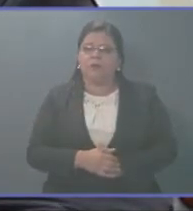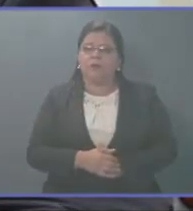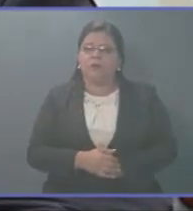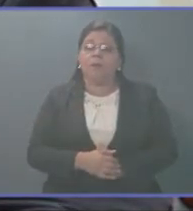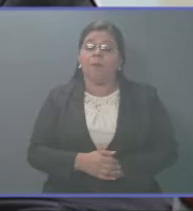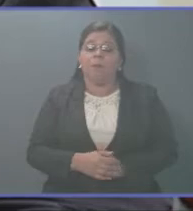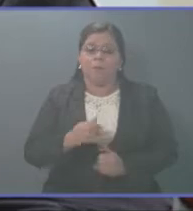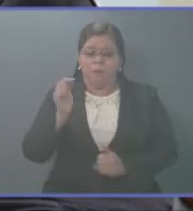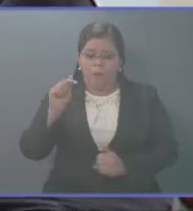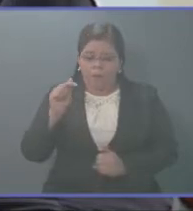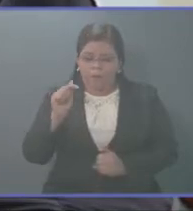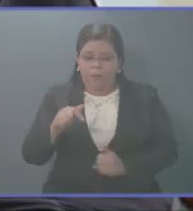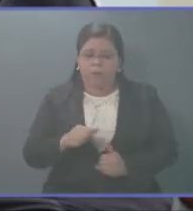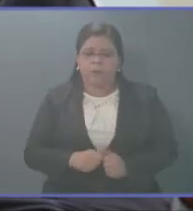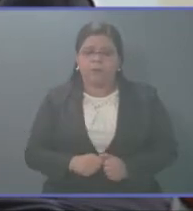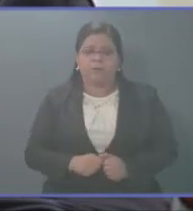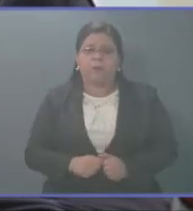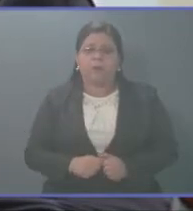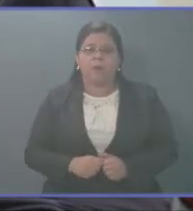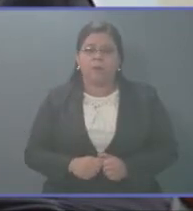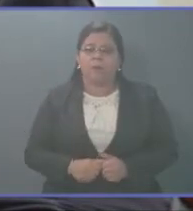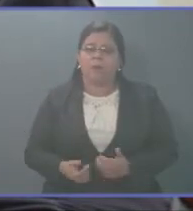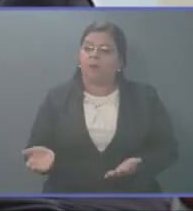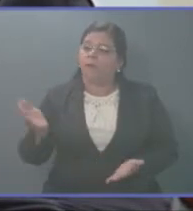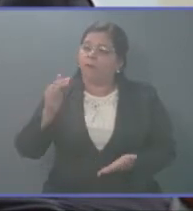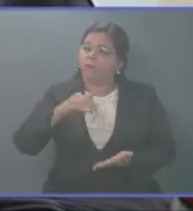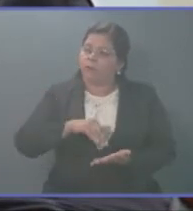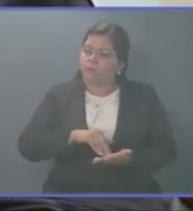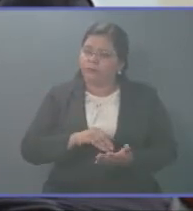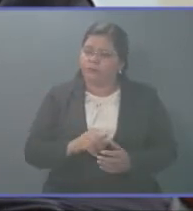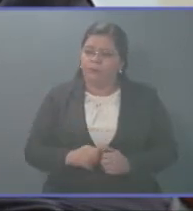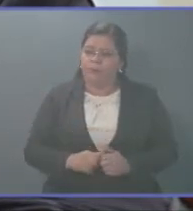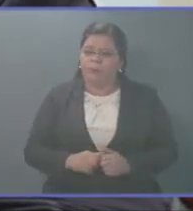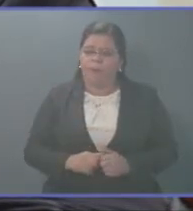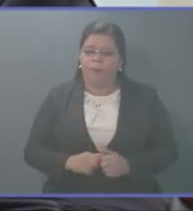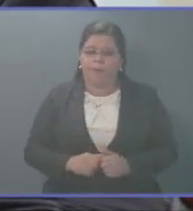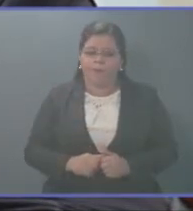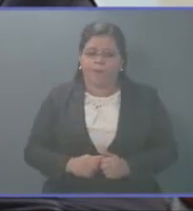Y esto lo vuelve aún